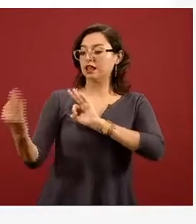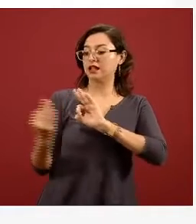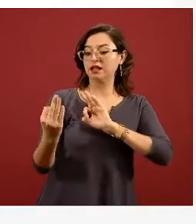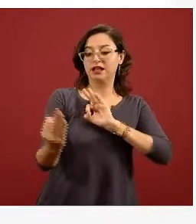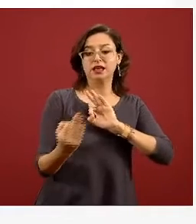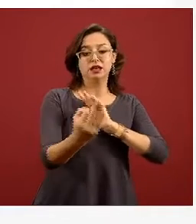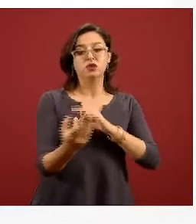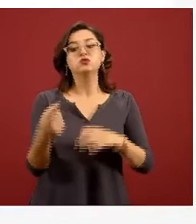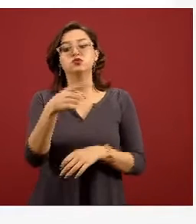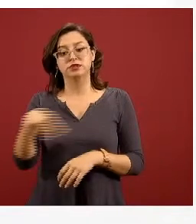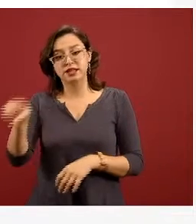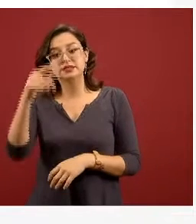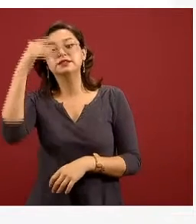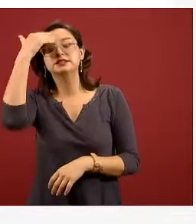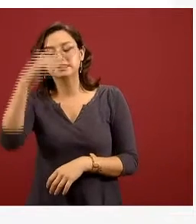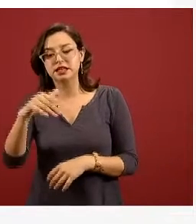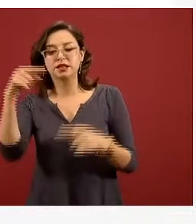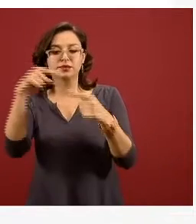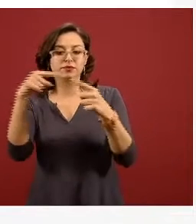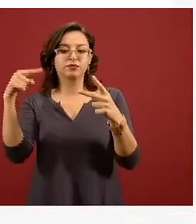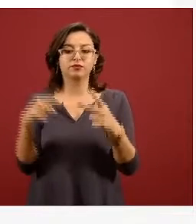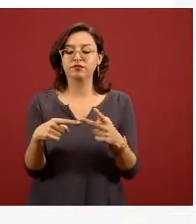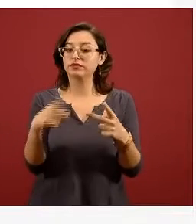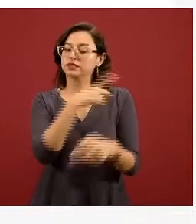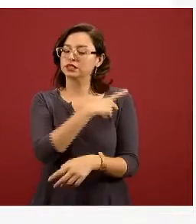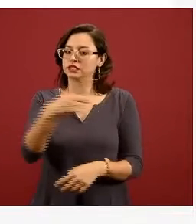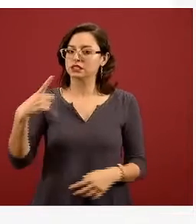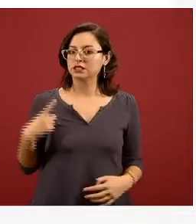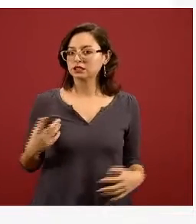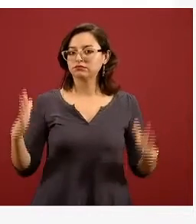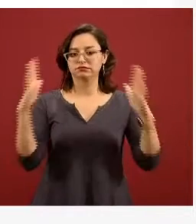principales indicaciones han sido el autorresguardo